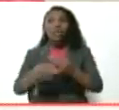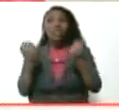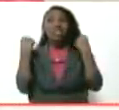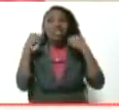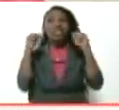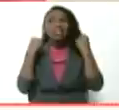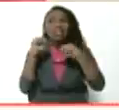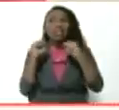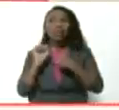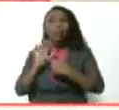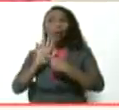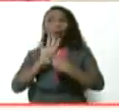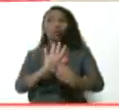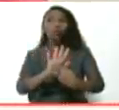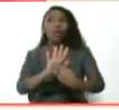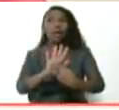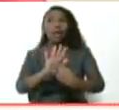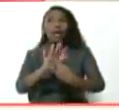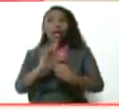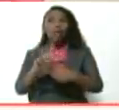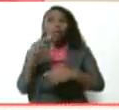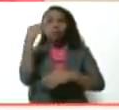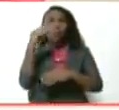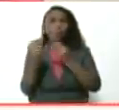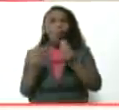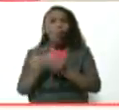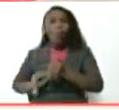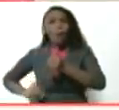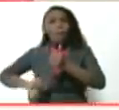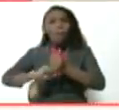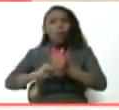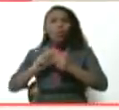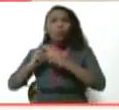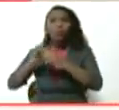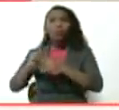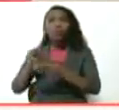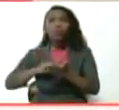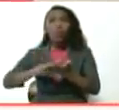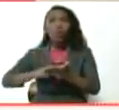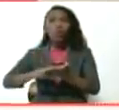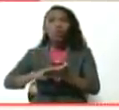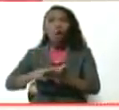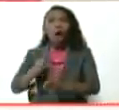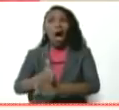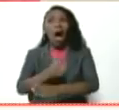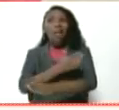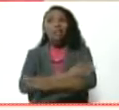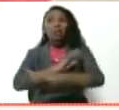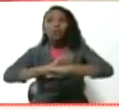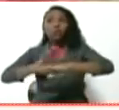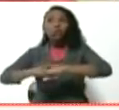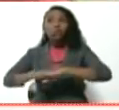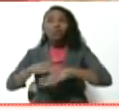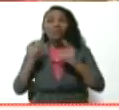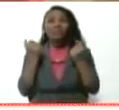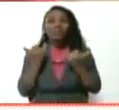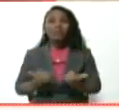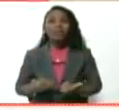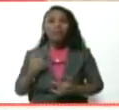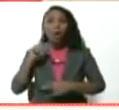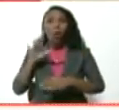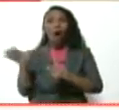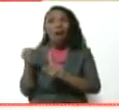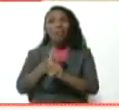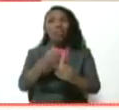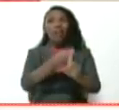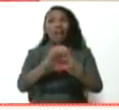estos. Es para demostrar el nivel de apresto, de resolución ante un llamado inmediato de un ataque en